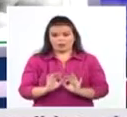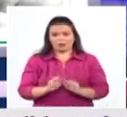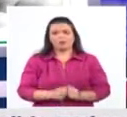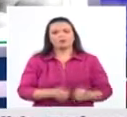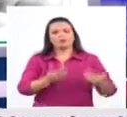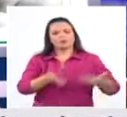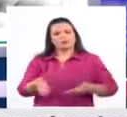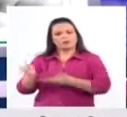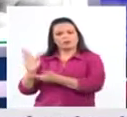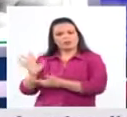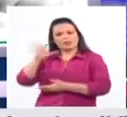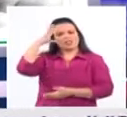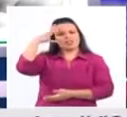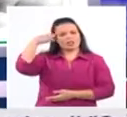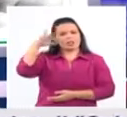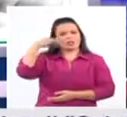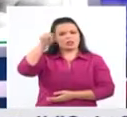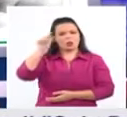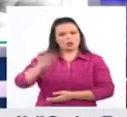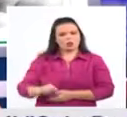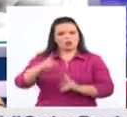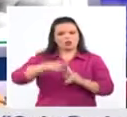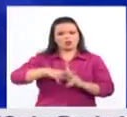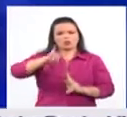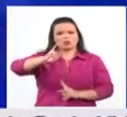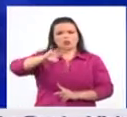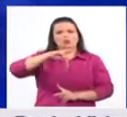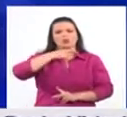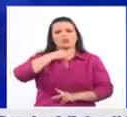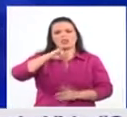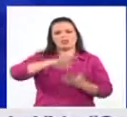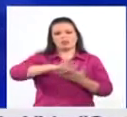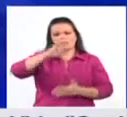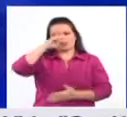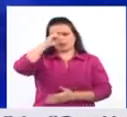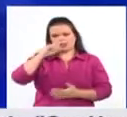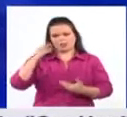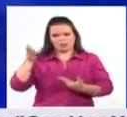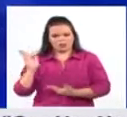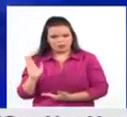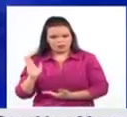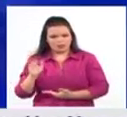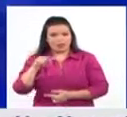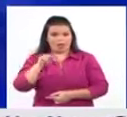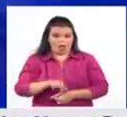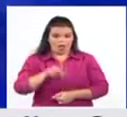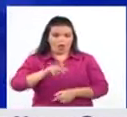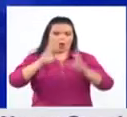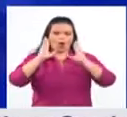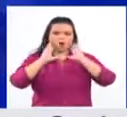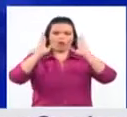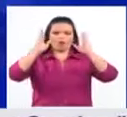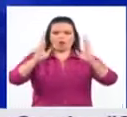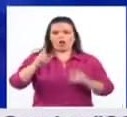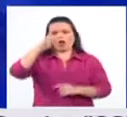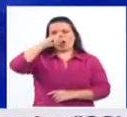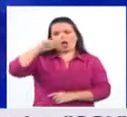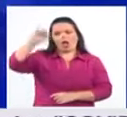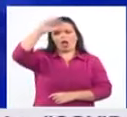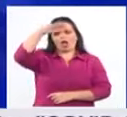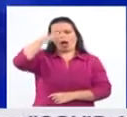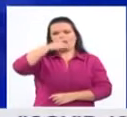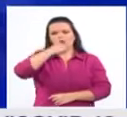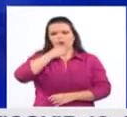Luremis Rodríguez. Dejábamos el tema de los adultos mayores. ¿Cómo ha impactado la COVID-19 en la